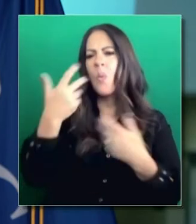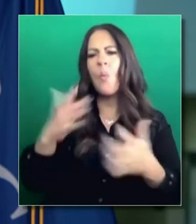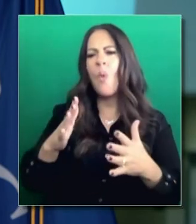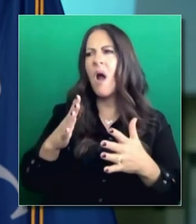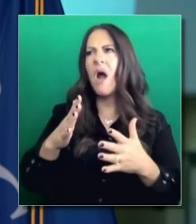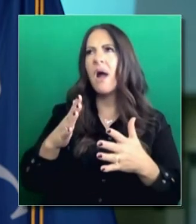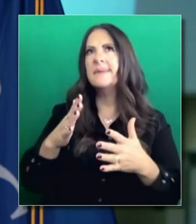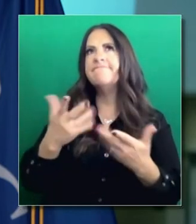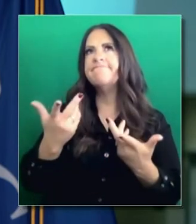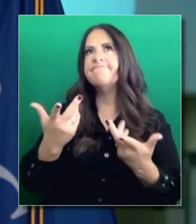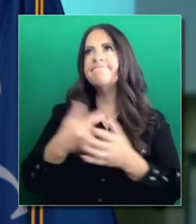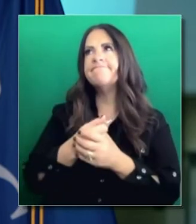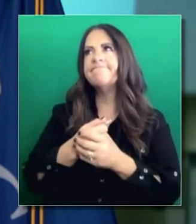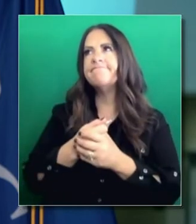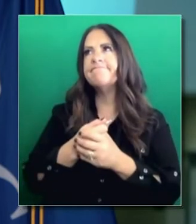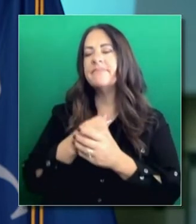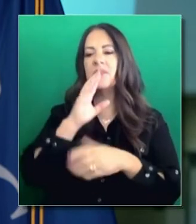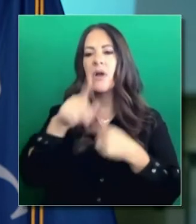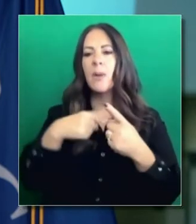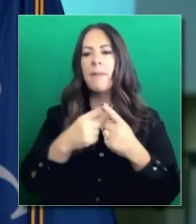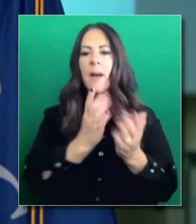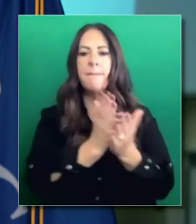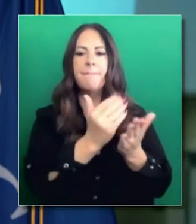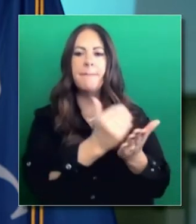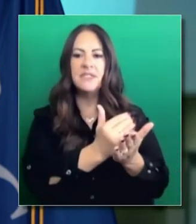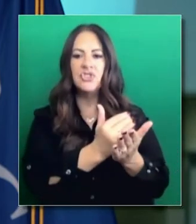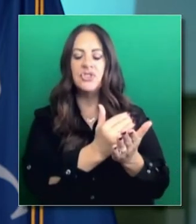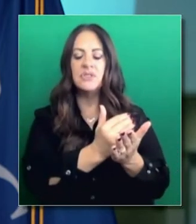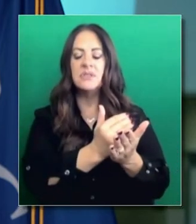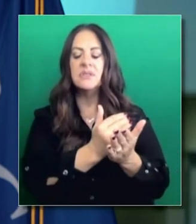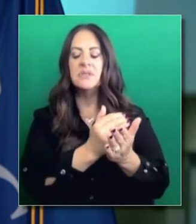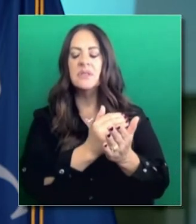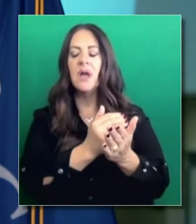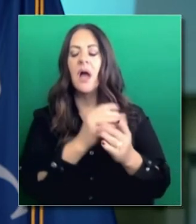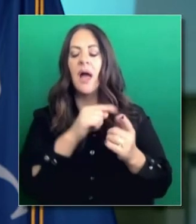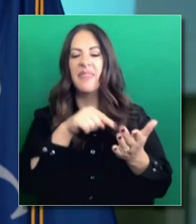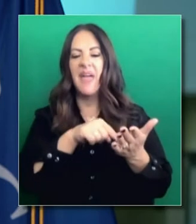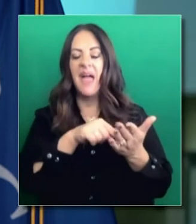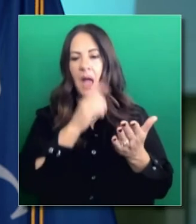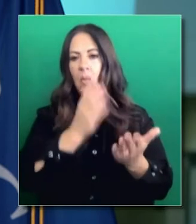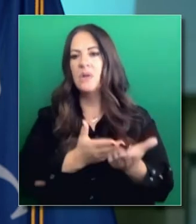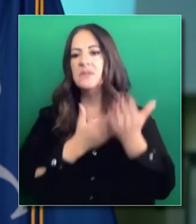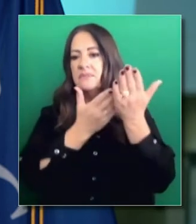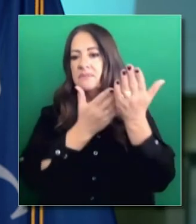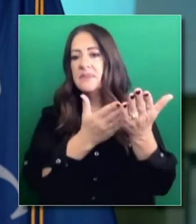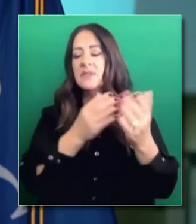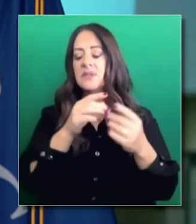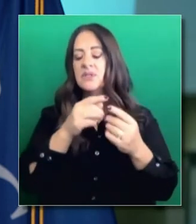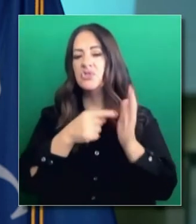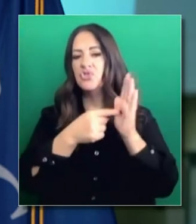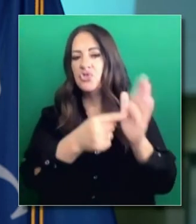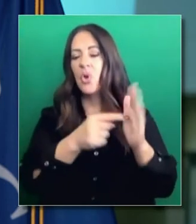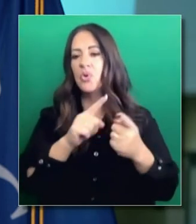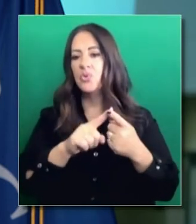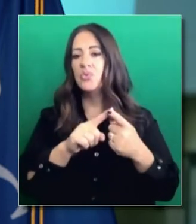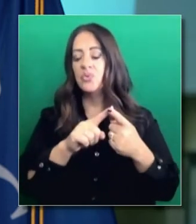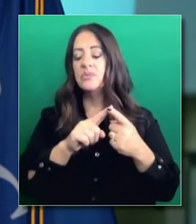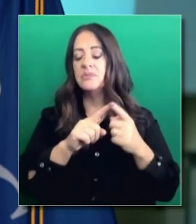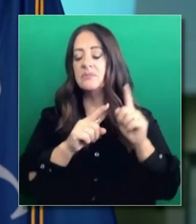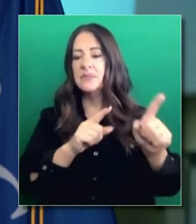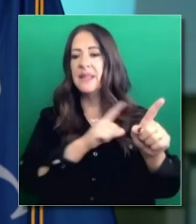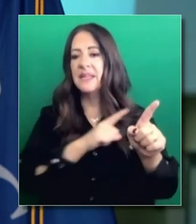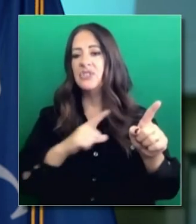quiero adelantarme demasiado en cuanto al presupuesto que será destinado, presentado a la legislatura para el